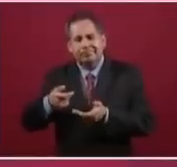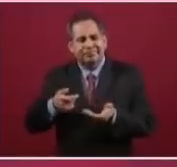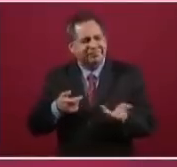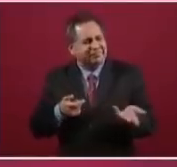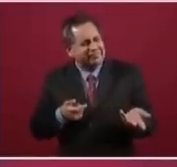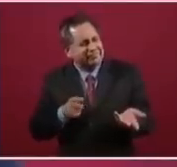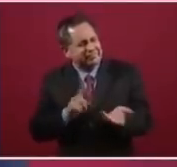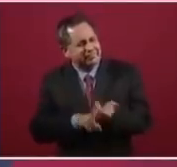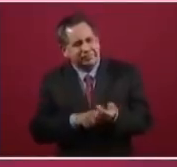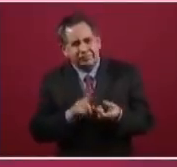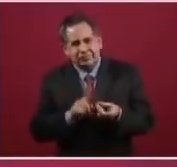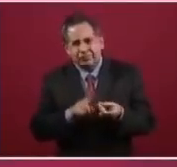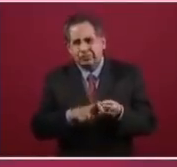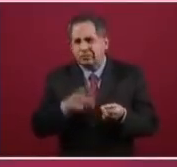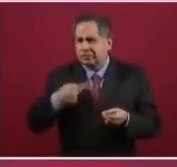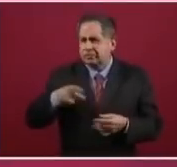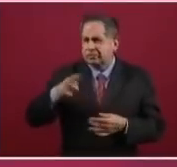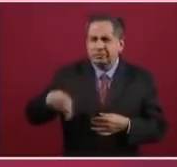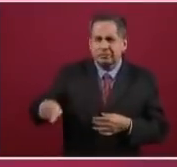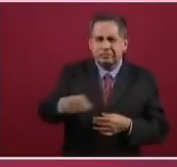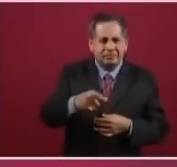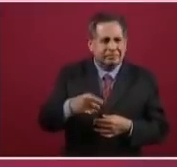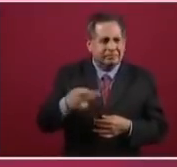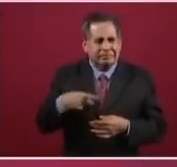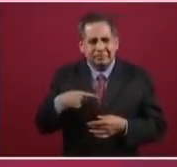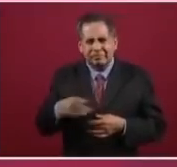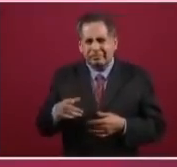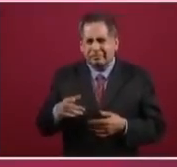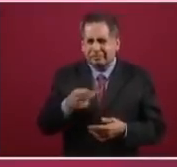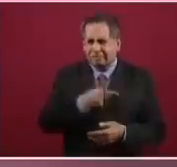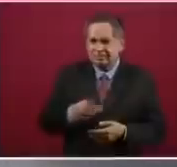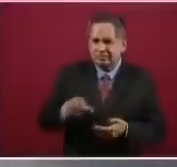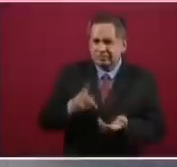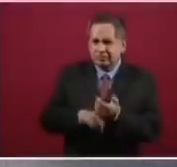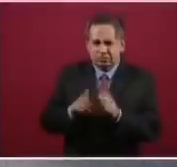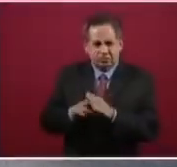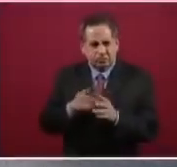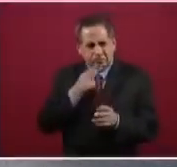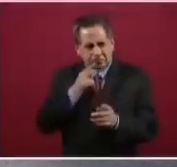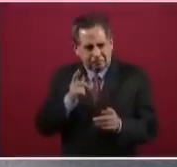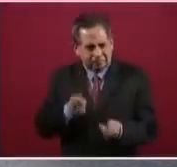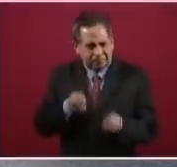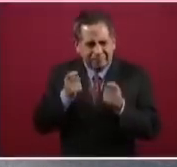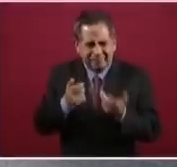de dónde van a agarrar los pobres este pescado